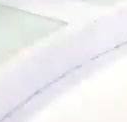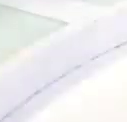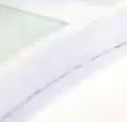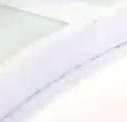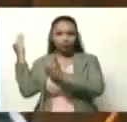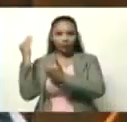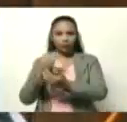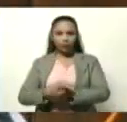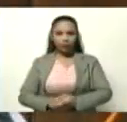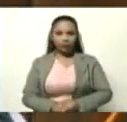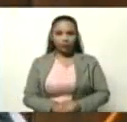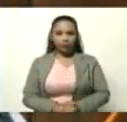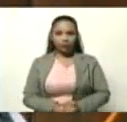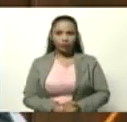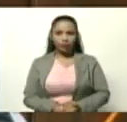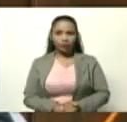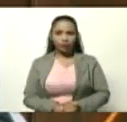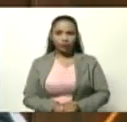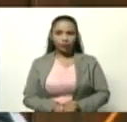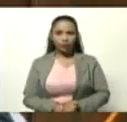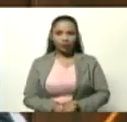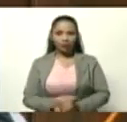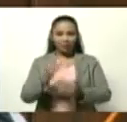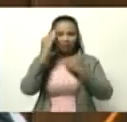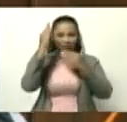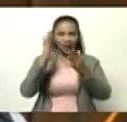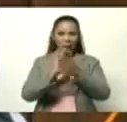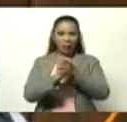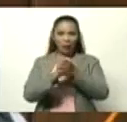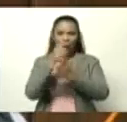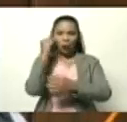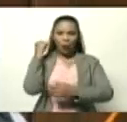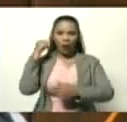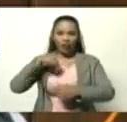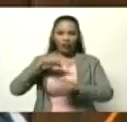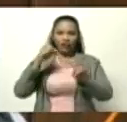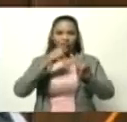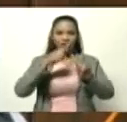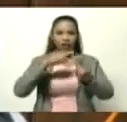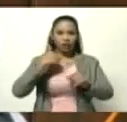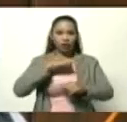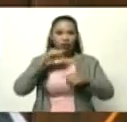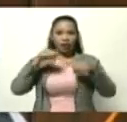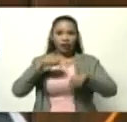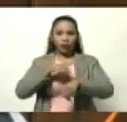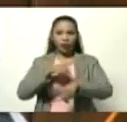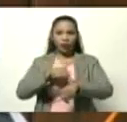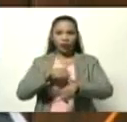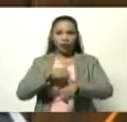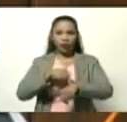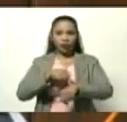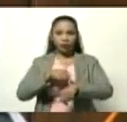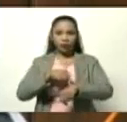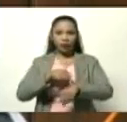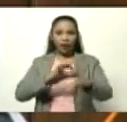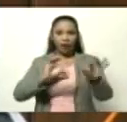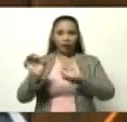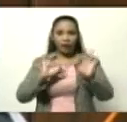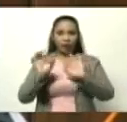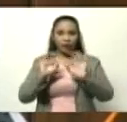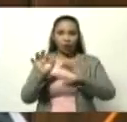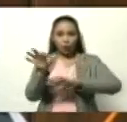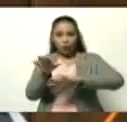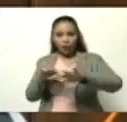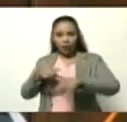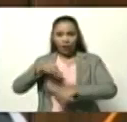liberar a la ciudad a los dos amigas y amigos de venezolana de televisión en efecto esta arma teatro municipal de caracas